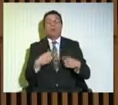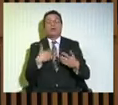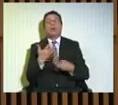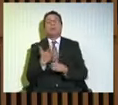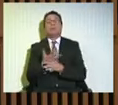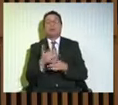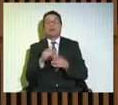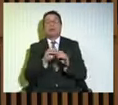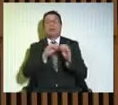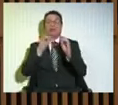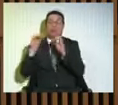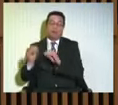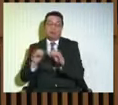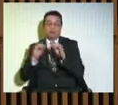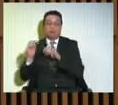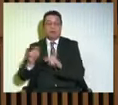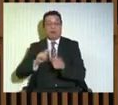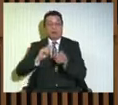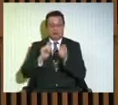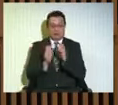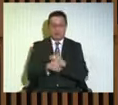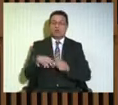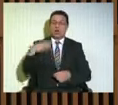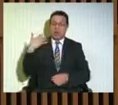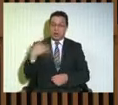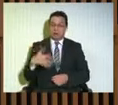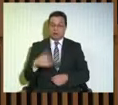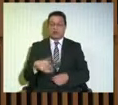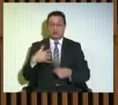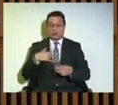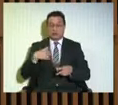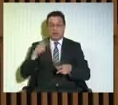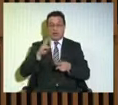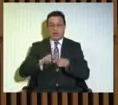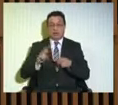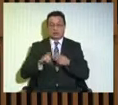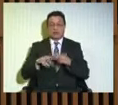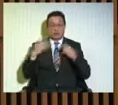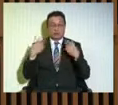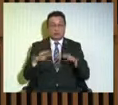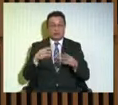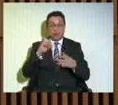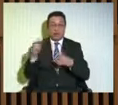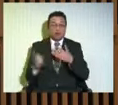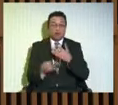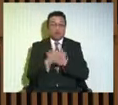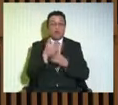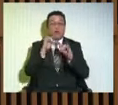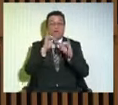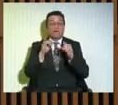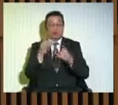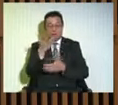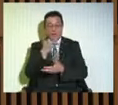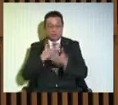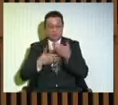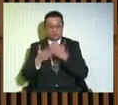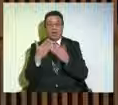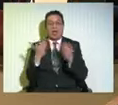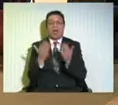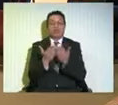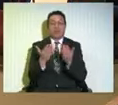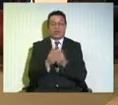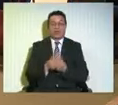pidió. Y eso es un cambio muy, muy importante que estamos haciendo, y cuando digo que es la nueva forma de relacionarnos con los